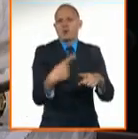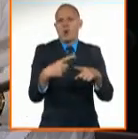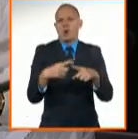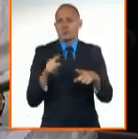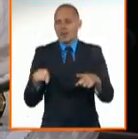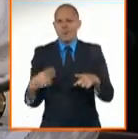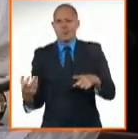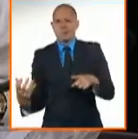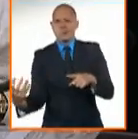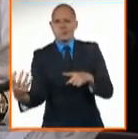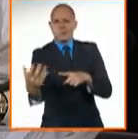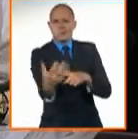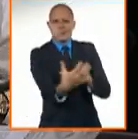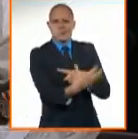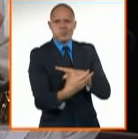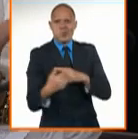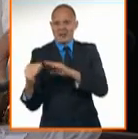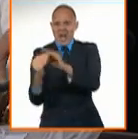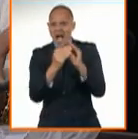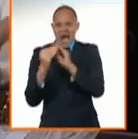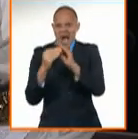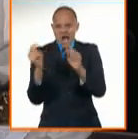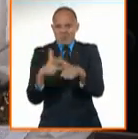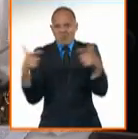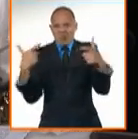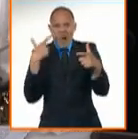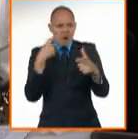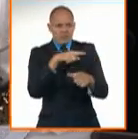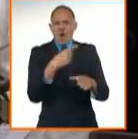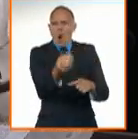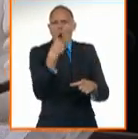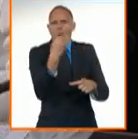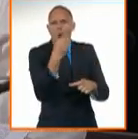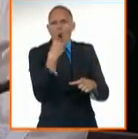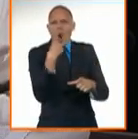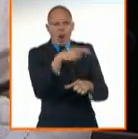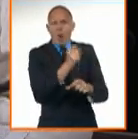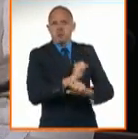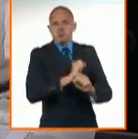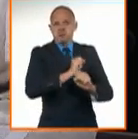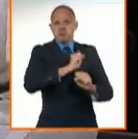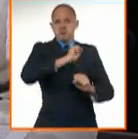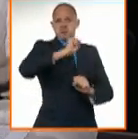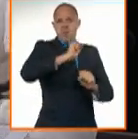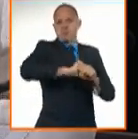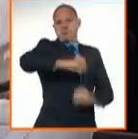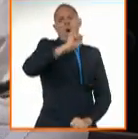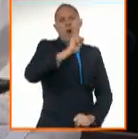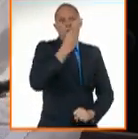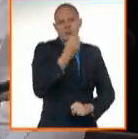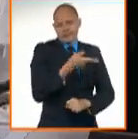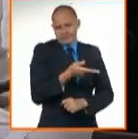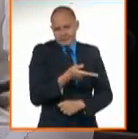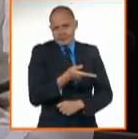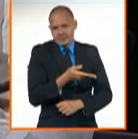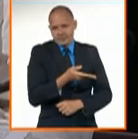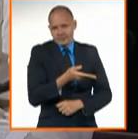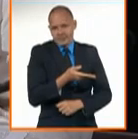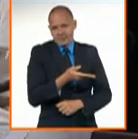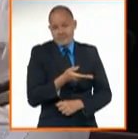todo el barrio a modelos y entonces del circuito que alimenta esa 500 ahí se producen sobrecargas que a veces no